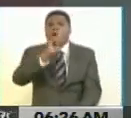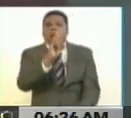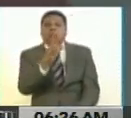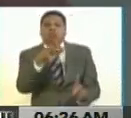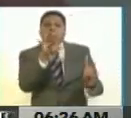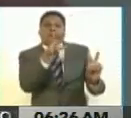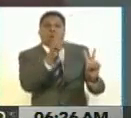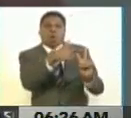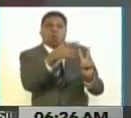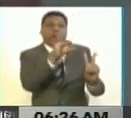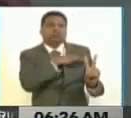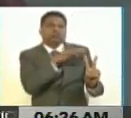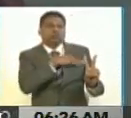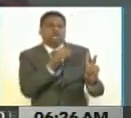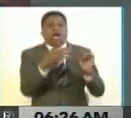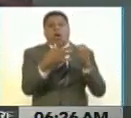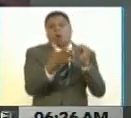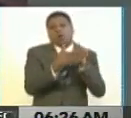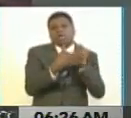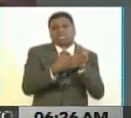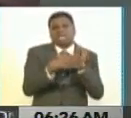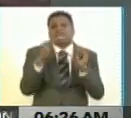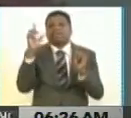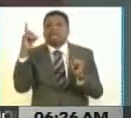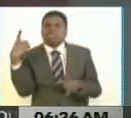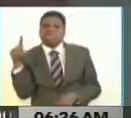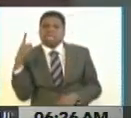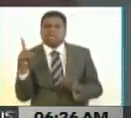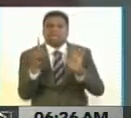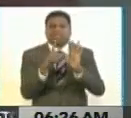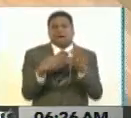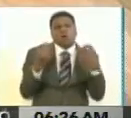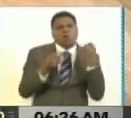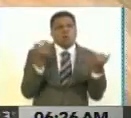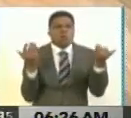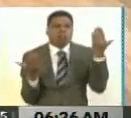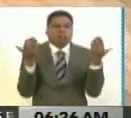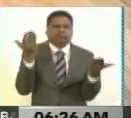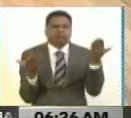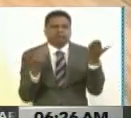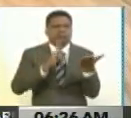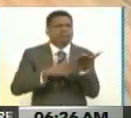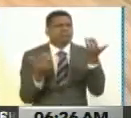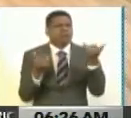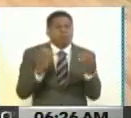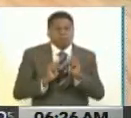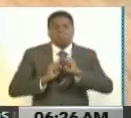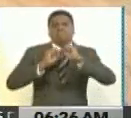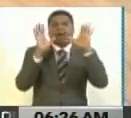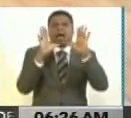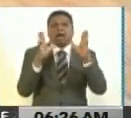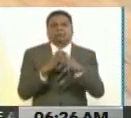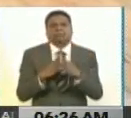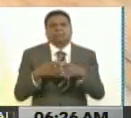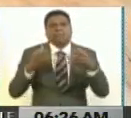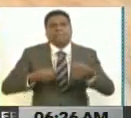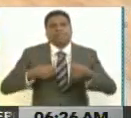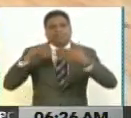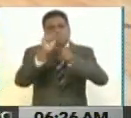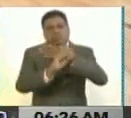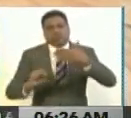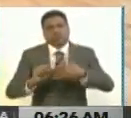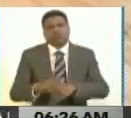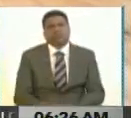es progresista, si es de izquierda, ¿cómo cambia, cómo impacta esto una instancia como Mercosur? Bueno, pues absolutamente. Por un